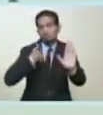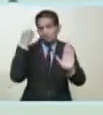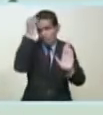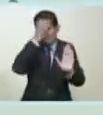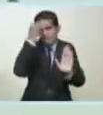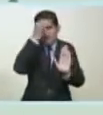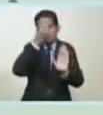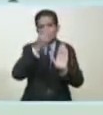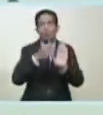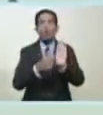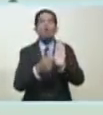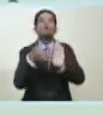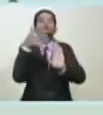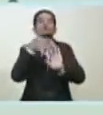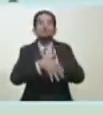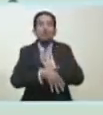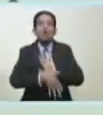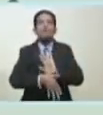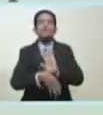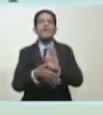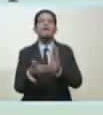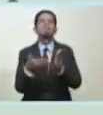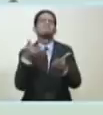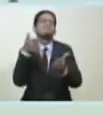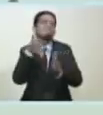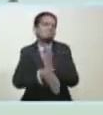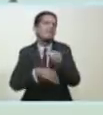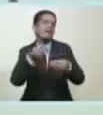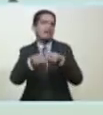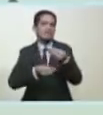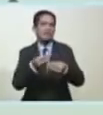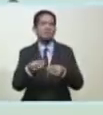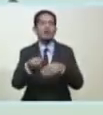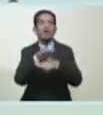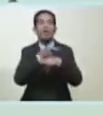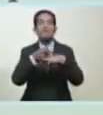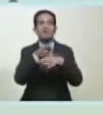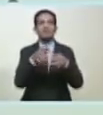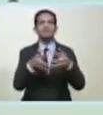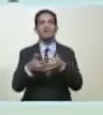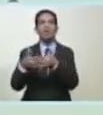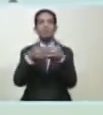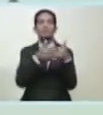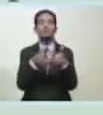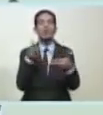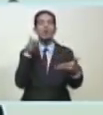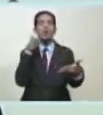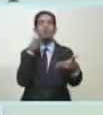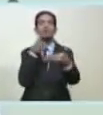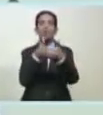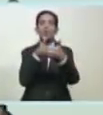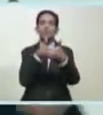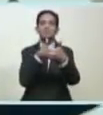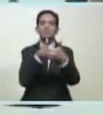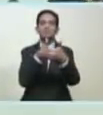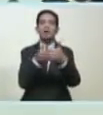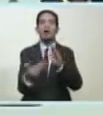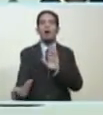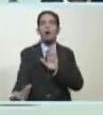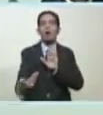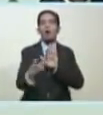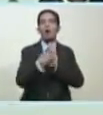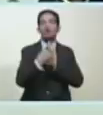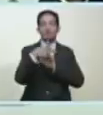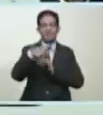mi posición sobre la operación que se hizo desde el gobierno de Estados Unidos contra las legítimas aspiraciones de